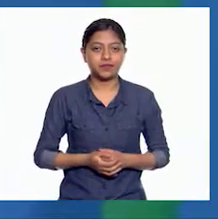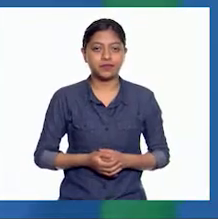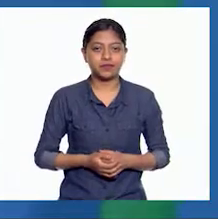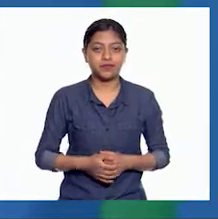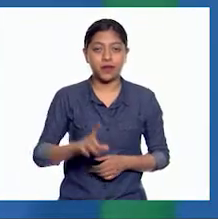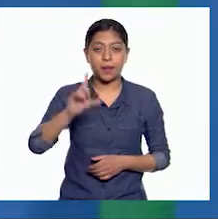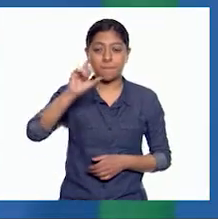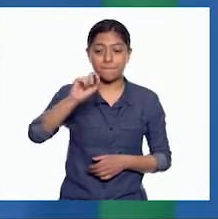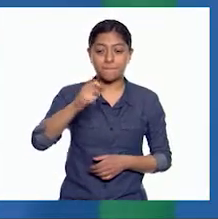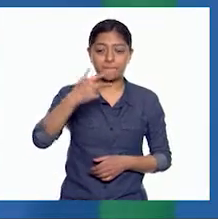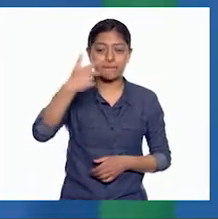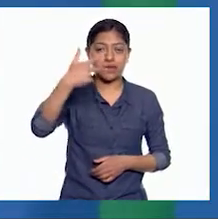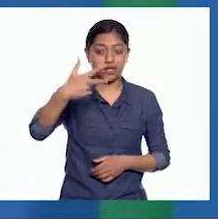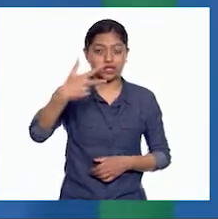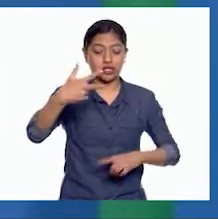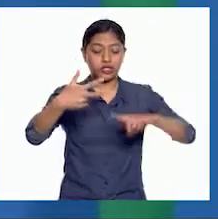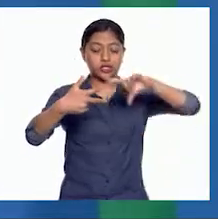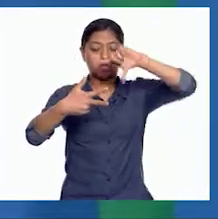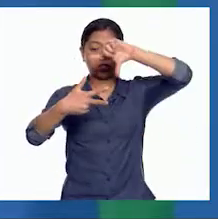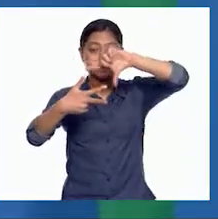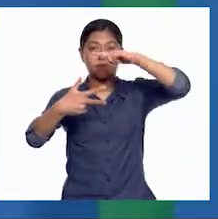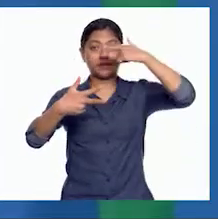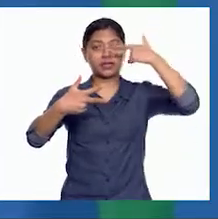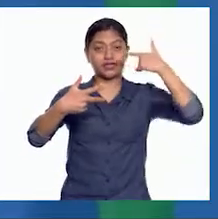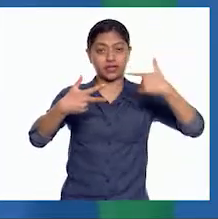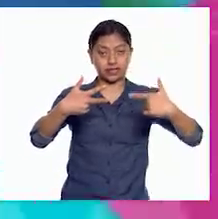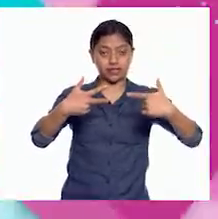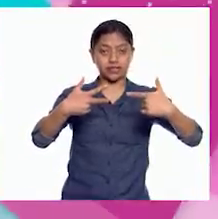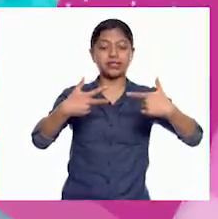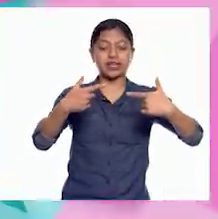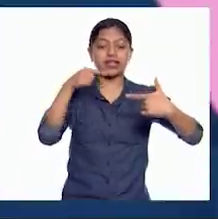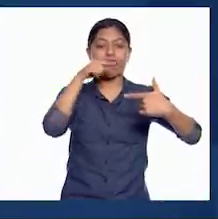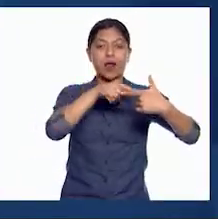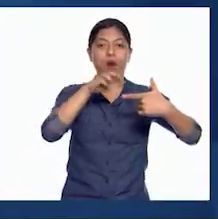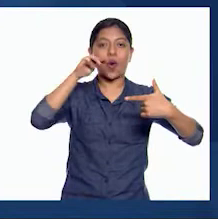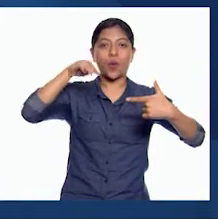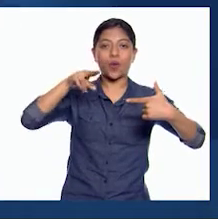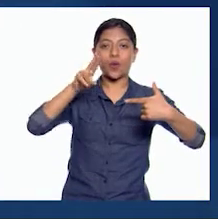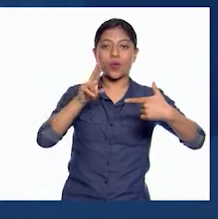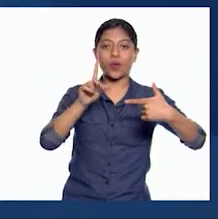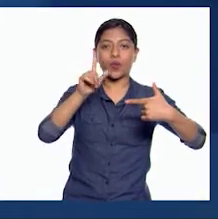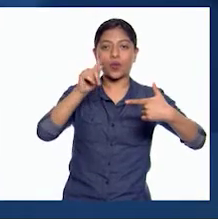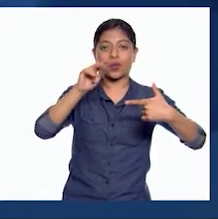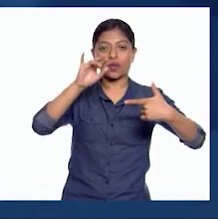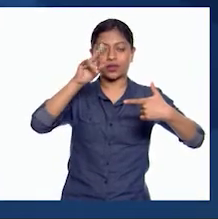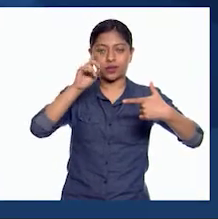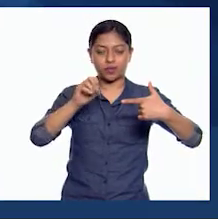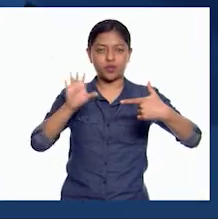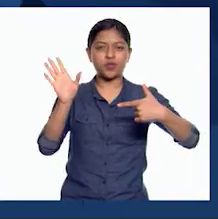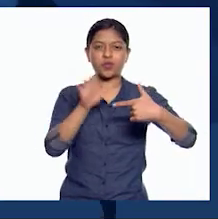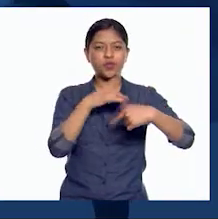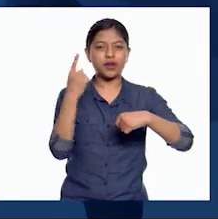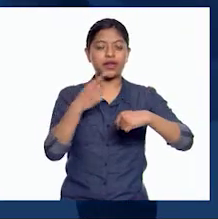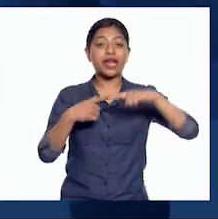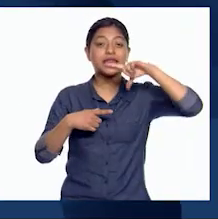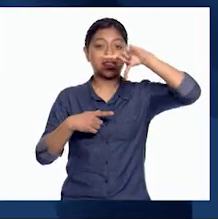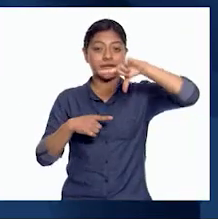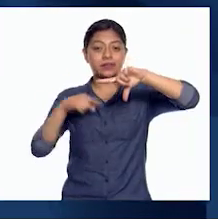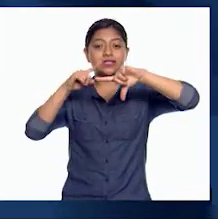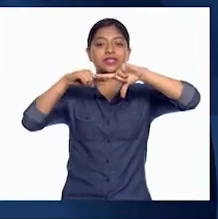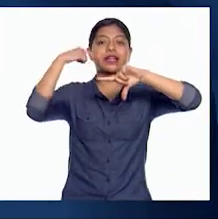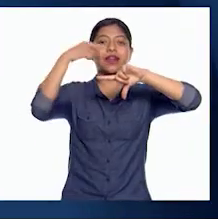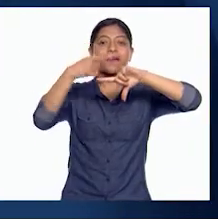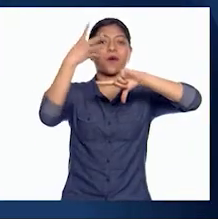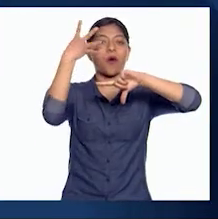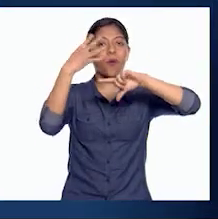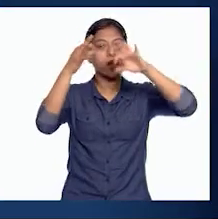28 es múltiplo de 7 porque 7 por 4 es igual a 28. O también,